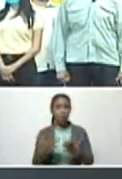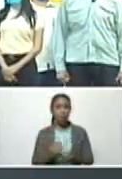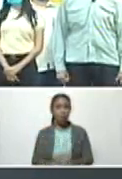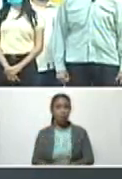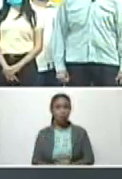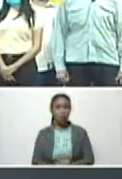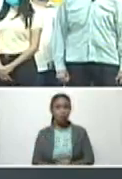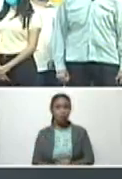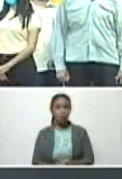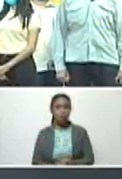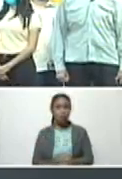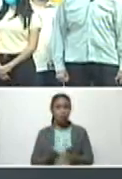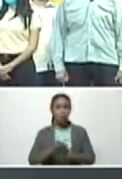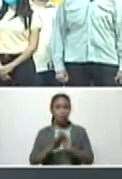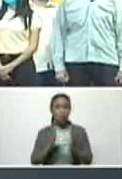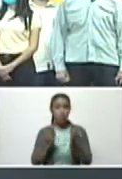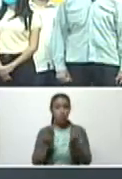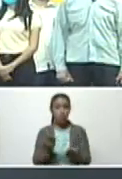del planeta aquel.